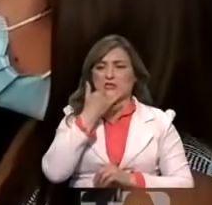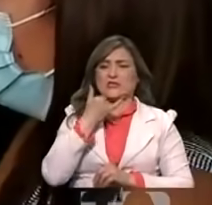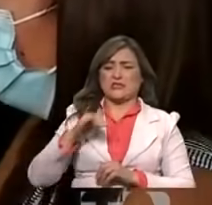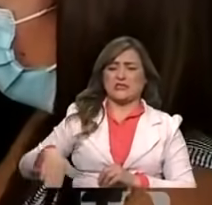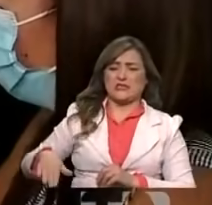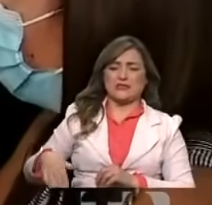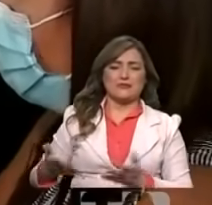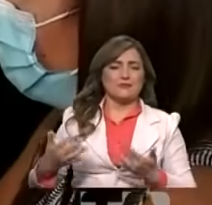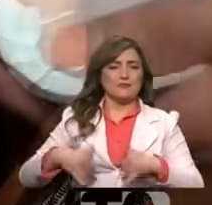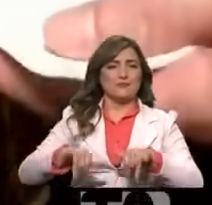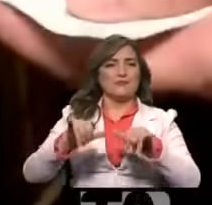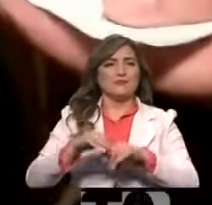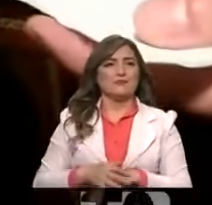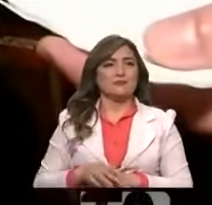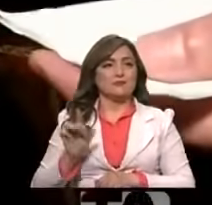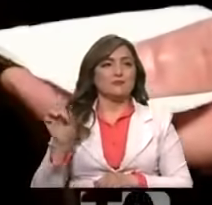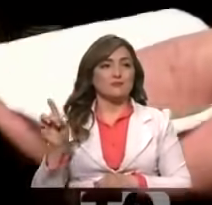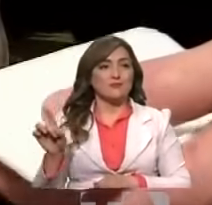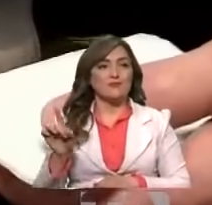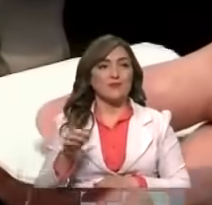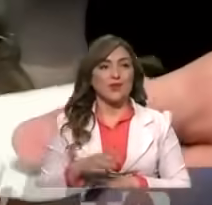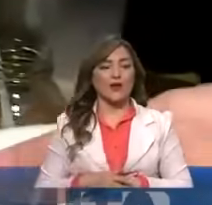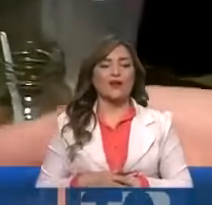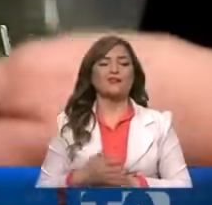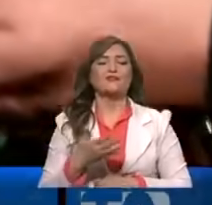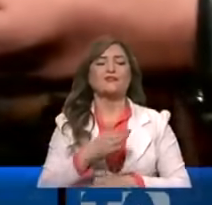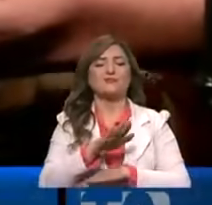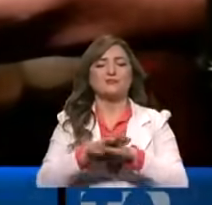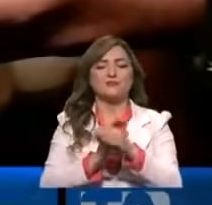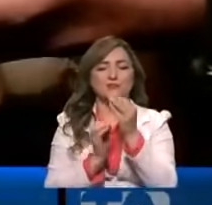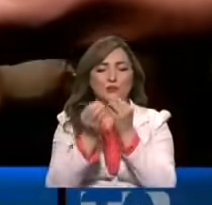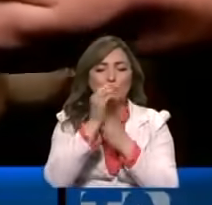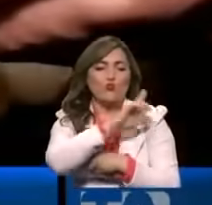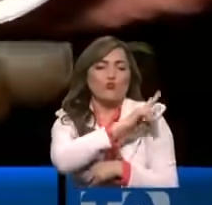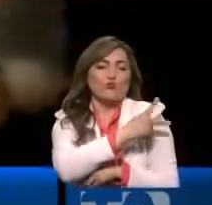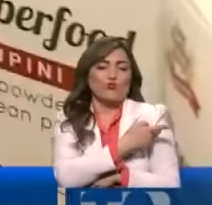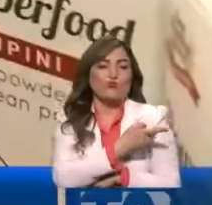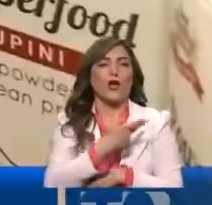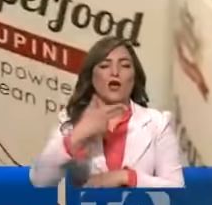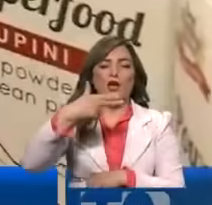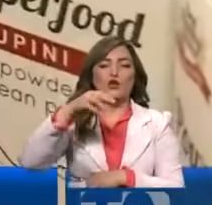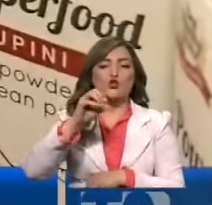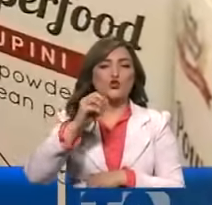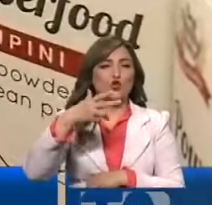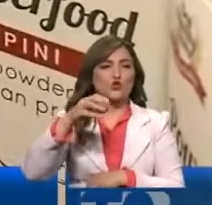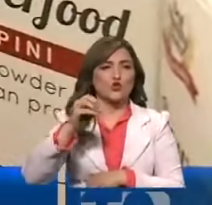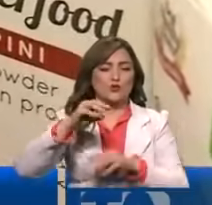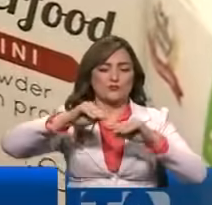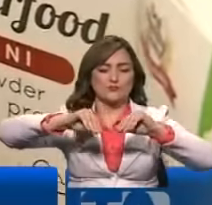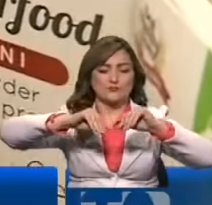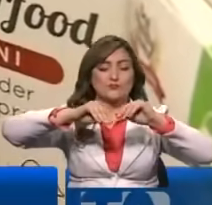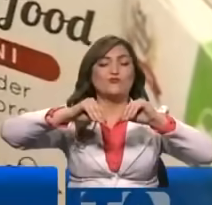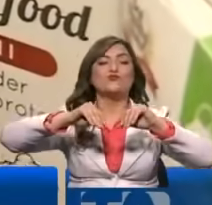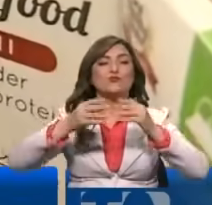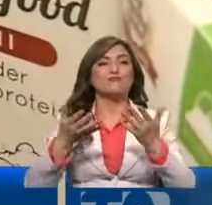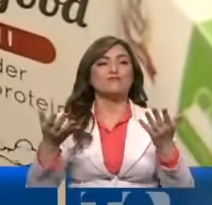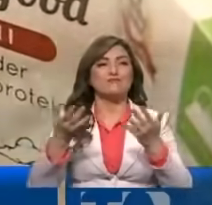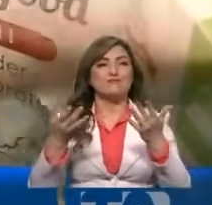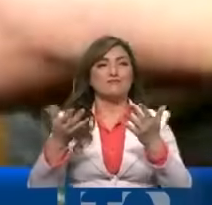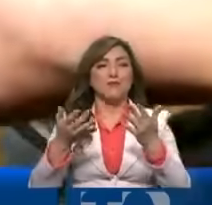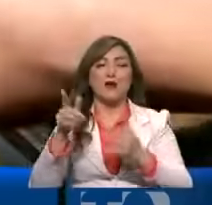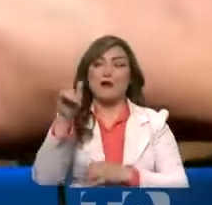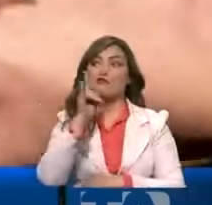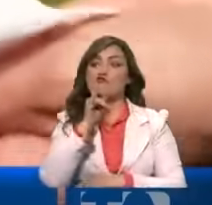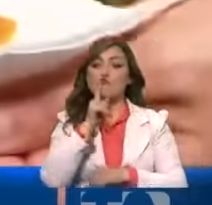lado encontramos a Edison. Él elabora suplementos alimenticios a base de chocho. Sus harinas y granolas se encuentran ya en perchas